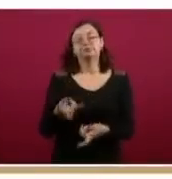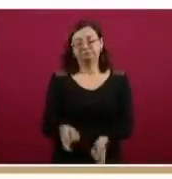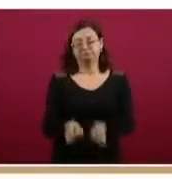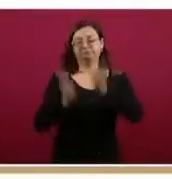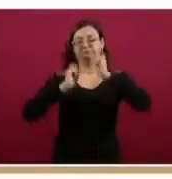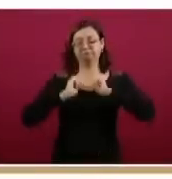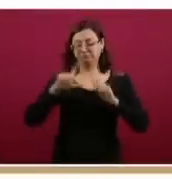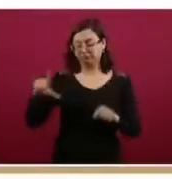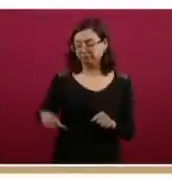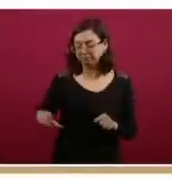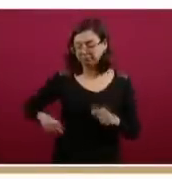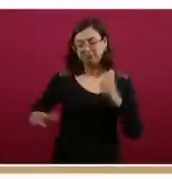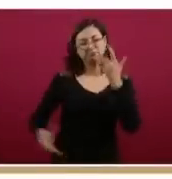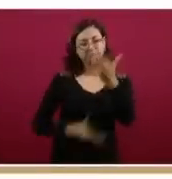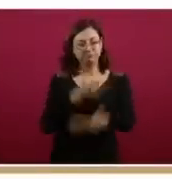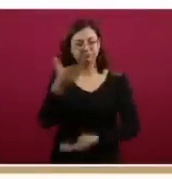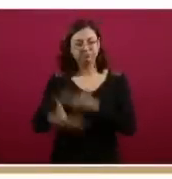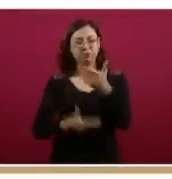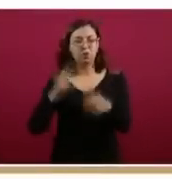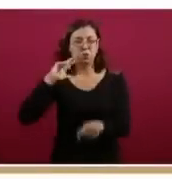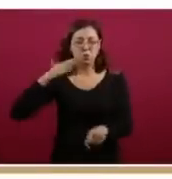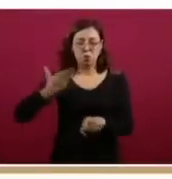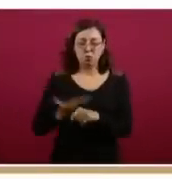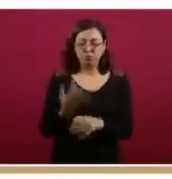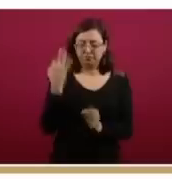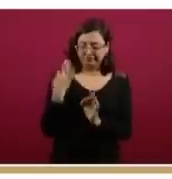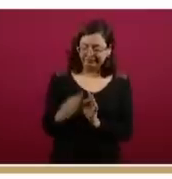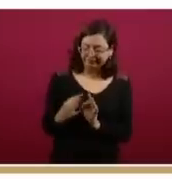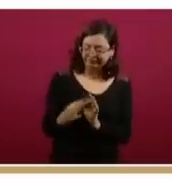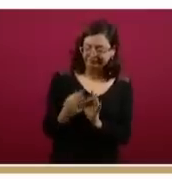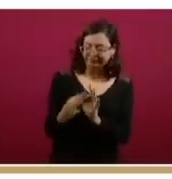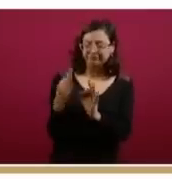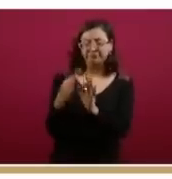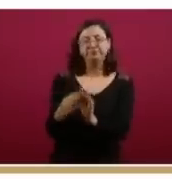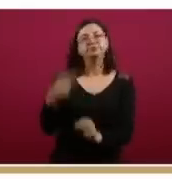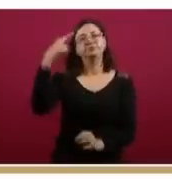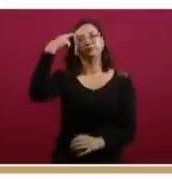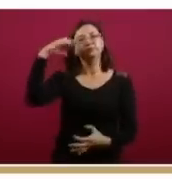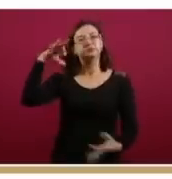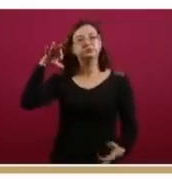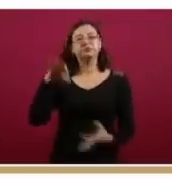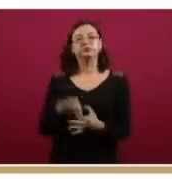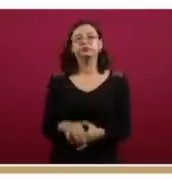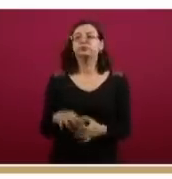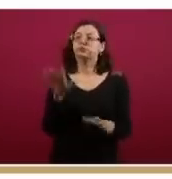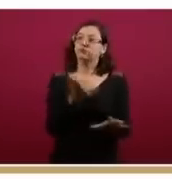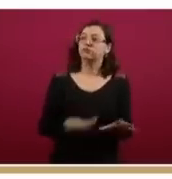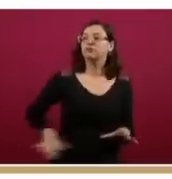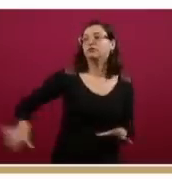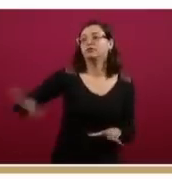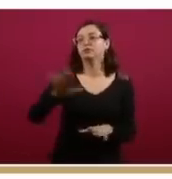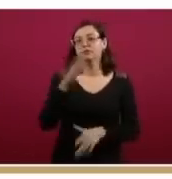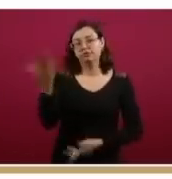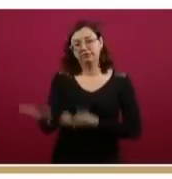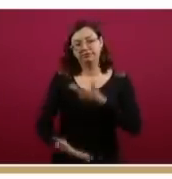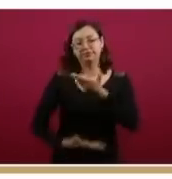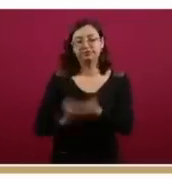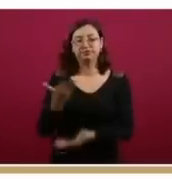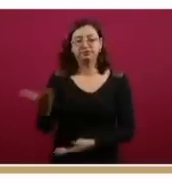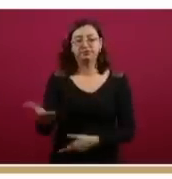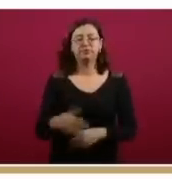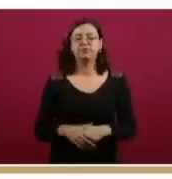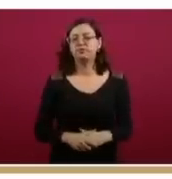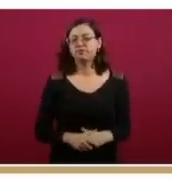y servidores públicos responsables, capaces, congruentes y al servicio del pueblo. El diseño